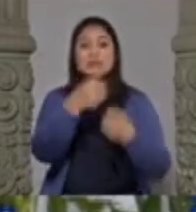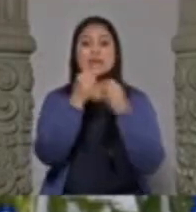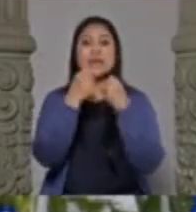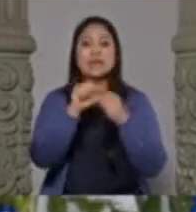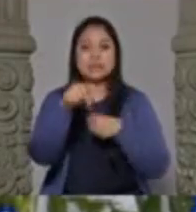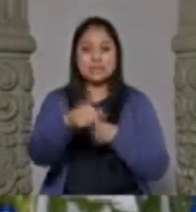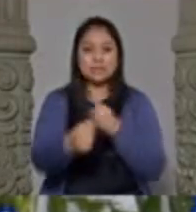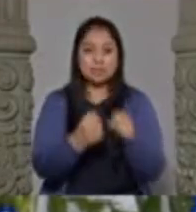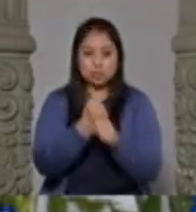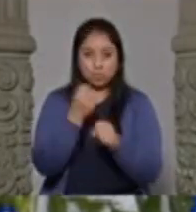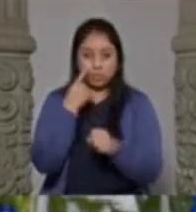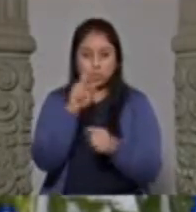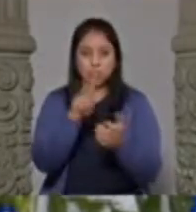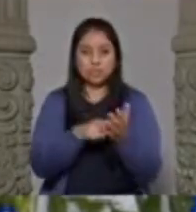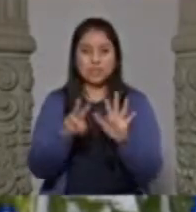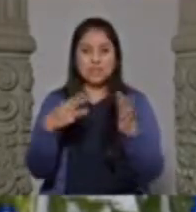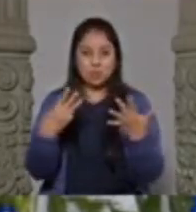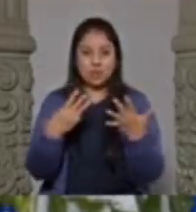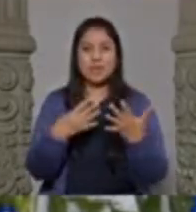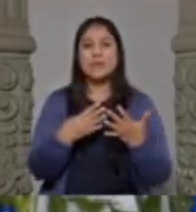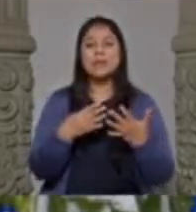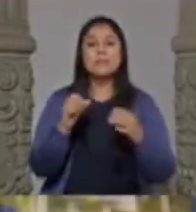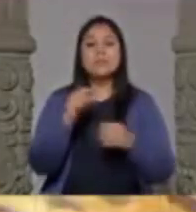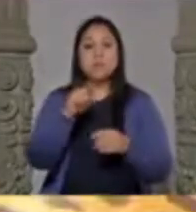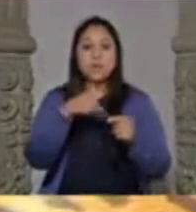que entra en vigor en el 2019.